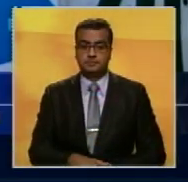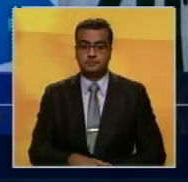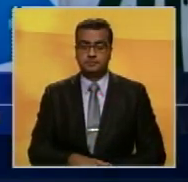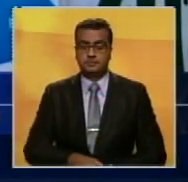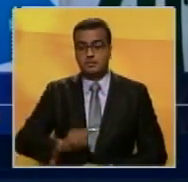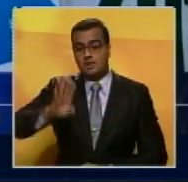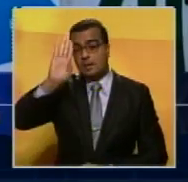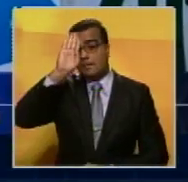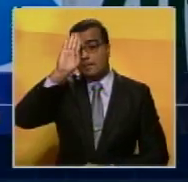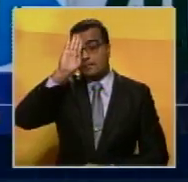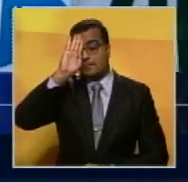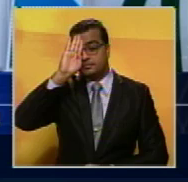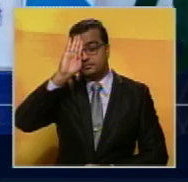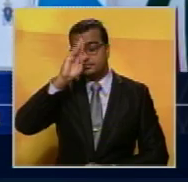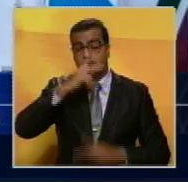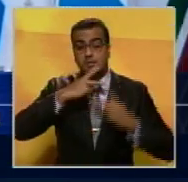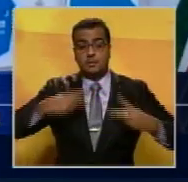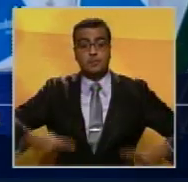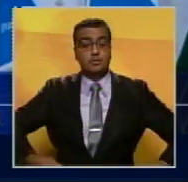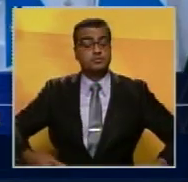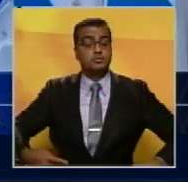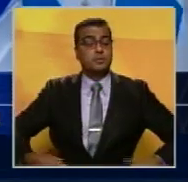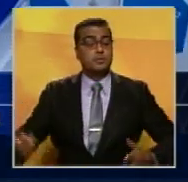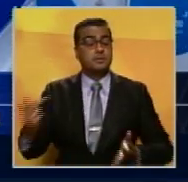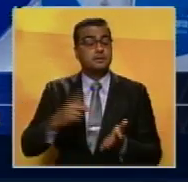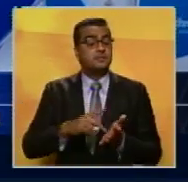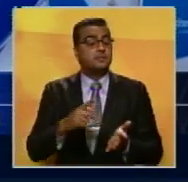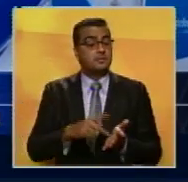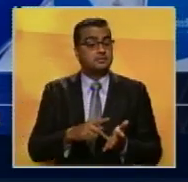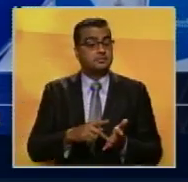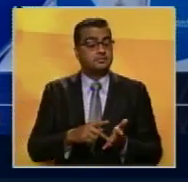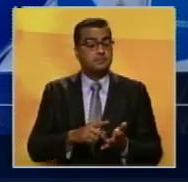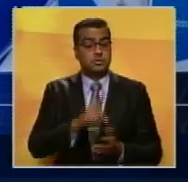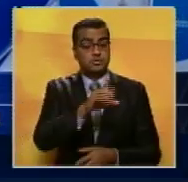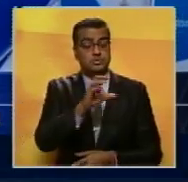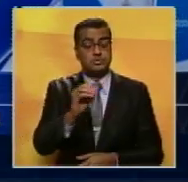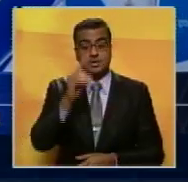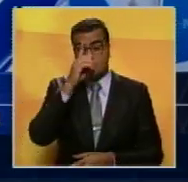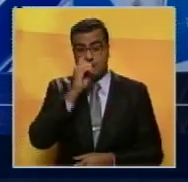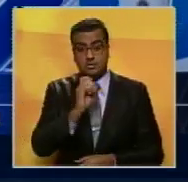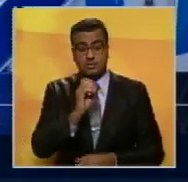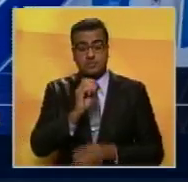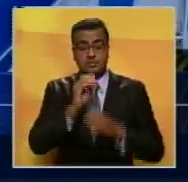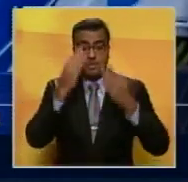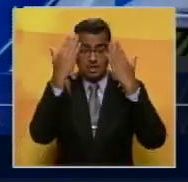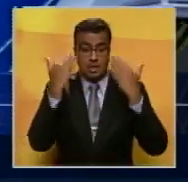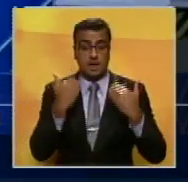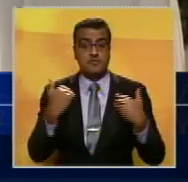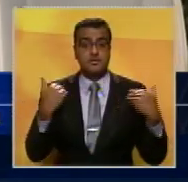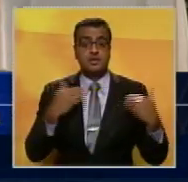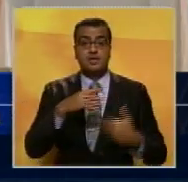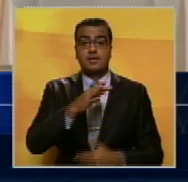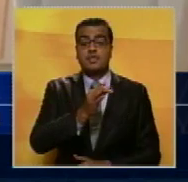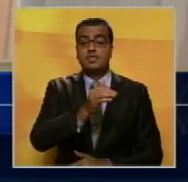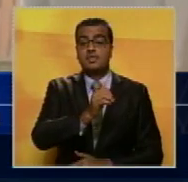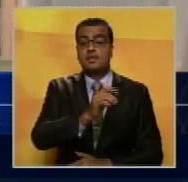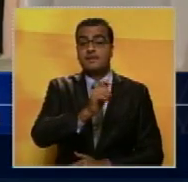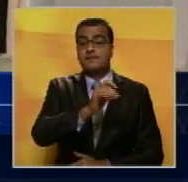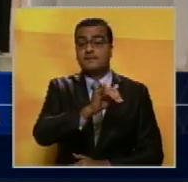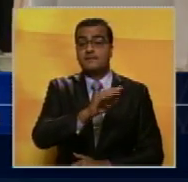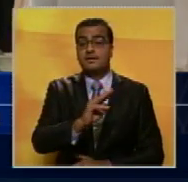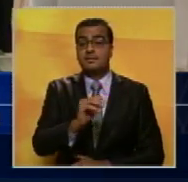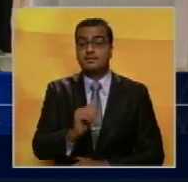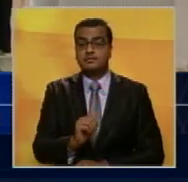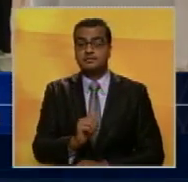El Papa Francisco llegó a Portugal para participar en el centenario de las apariciones de la Virgen de Fátima a los pastorcitos.